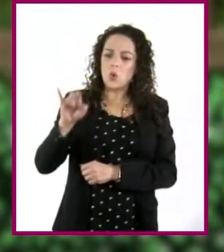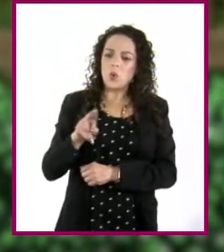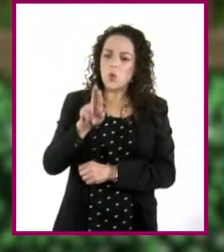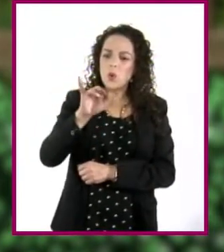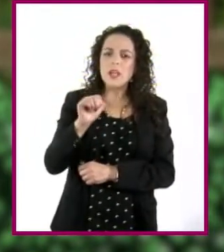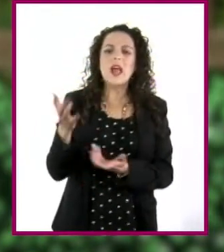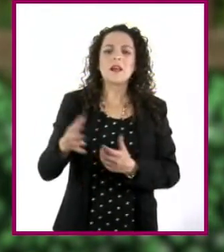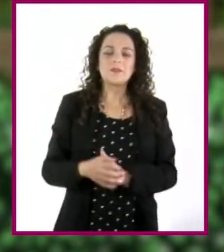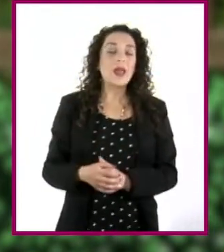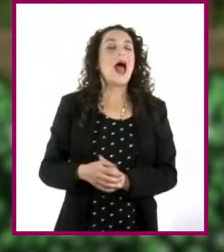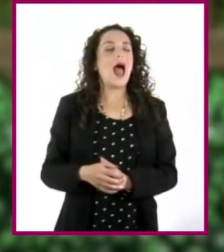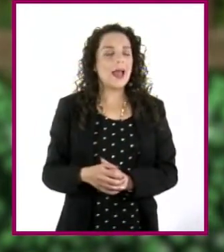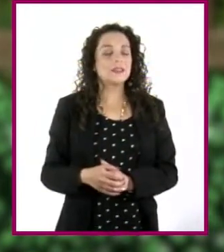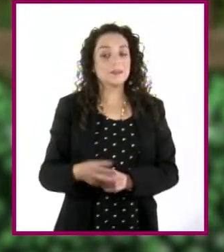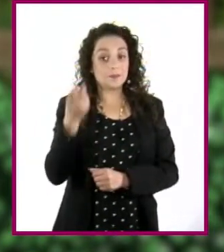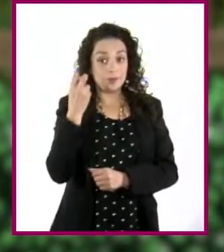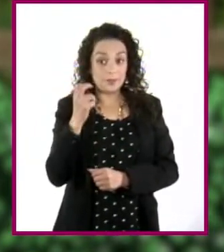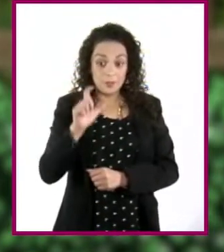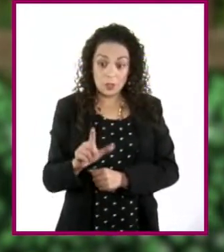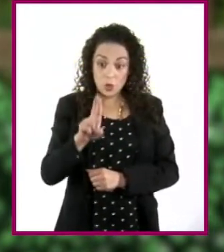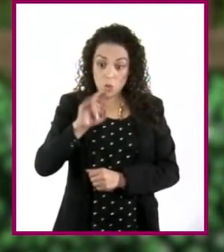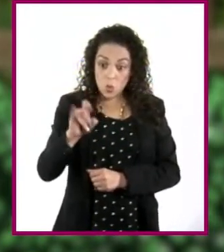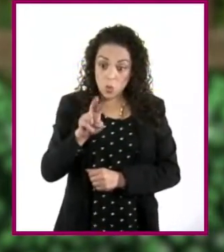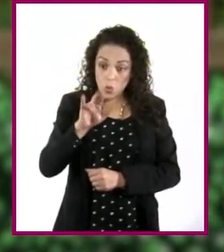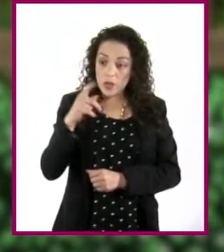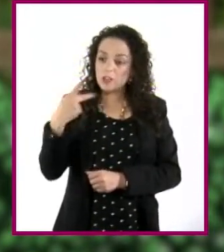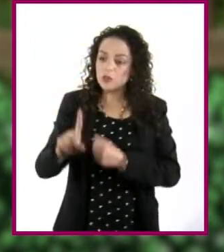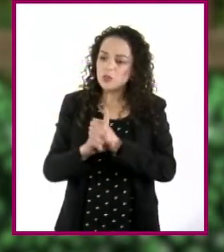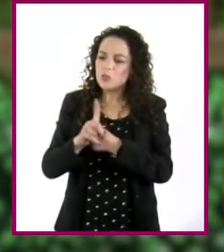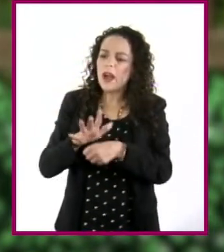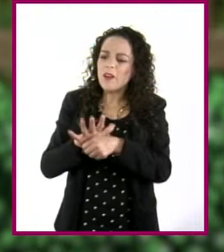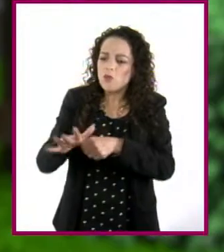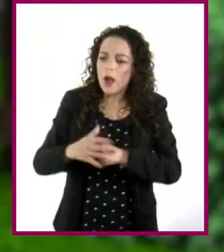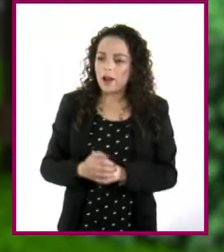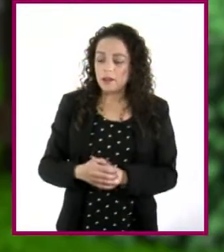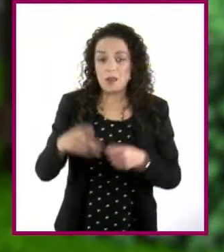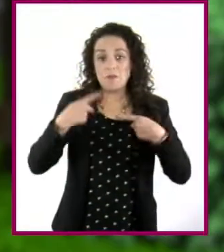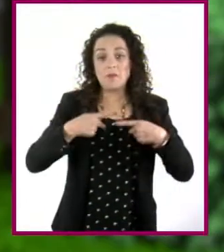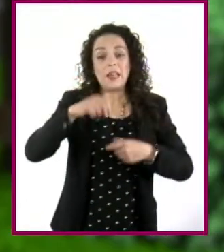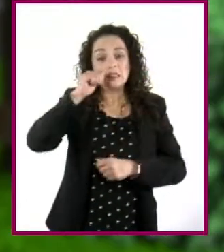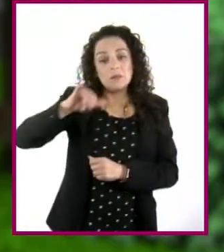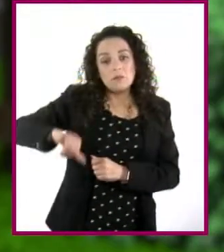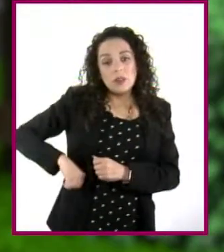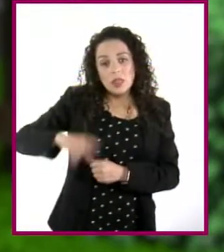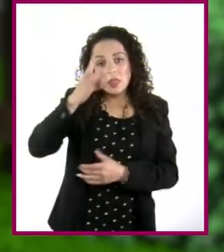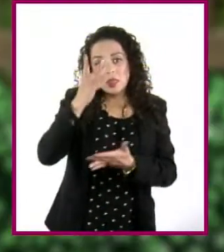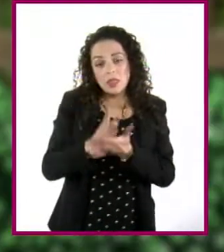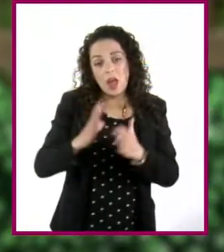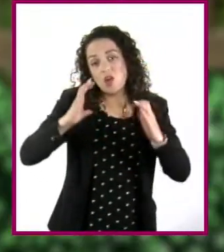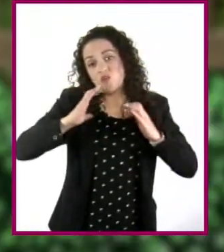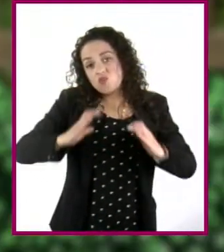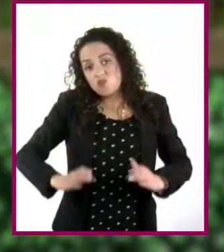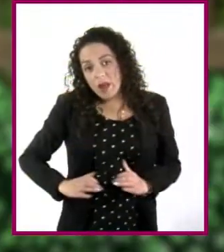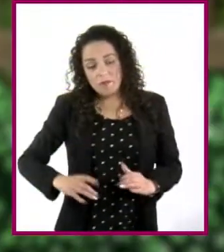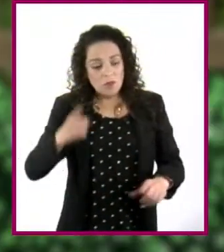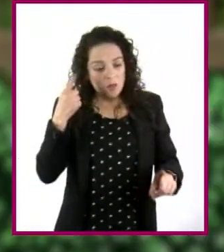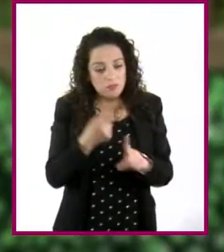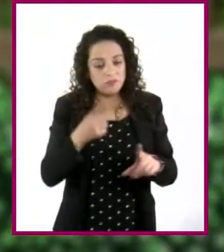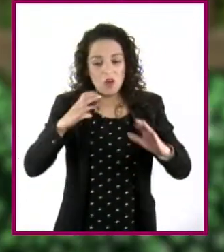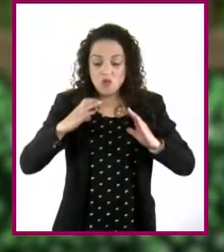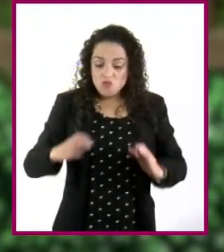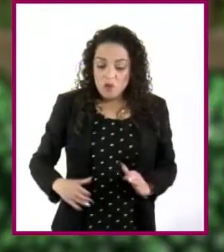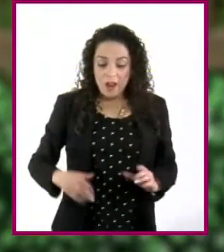el problema de la lujuria es que hace que la gente le dé demasiada importancia al cuerpo. ¿Y cuál es el problema con eso? Bueno,